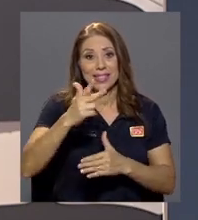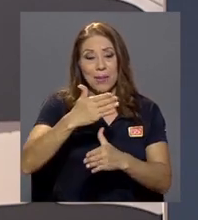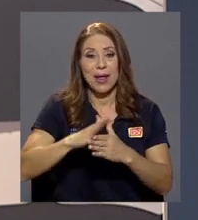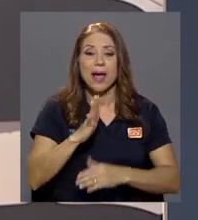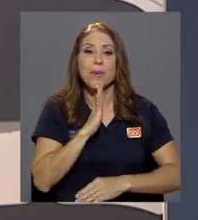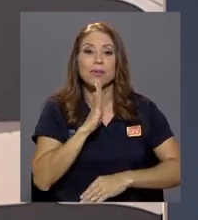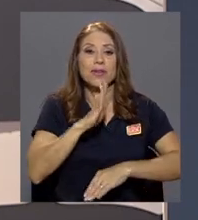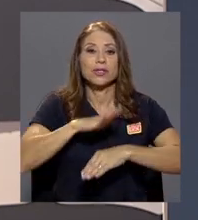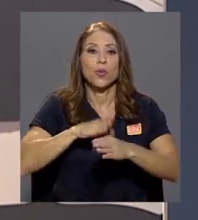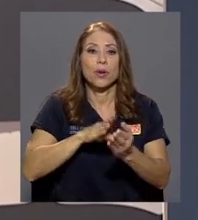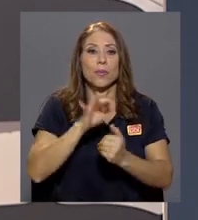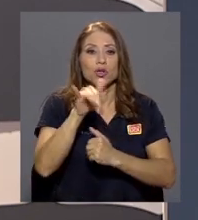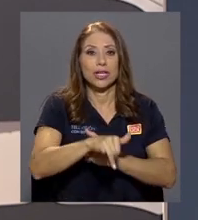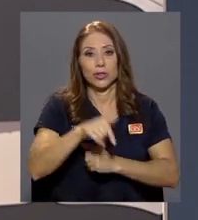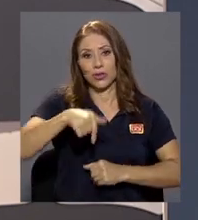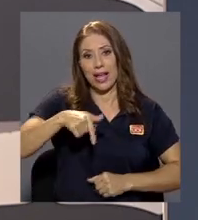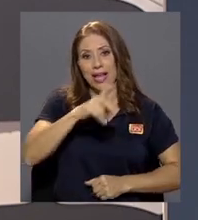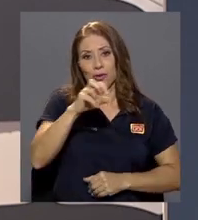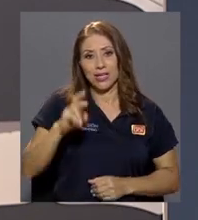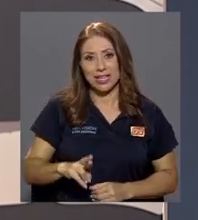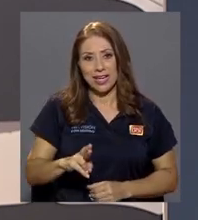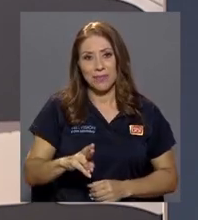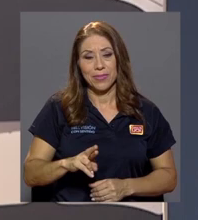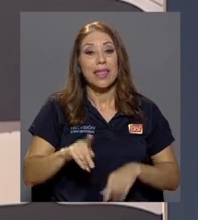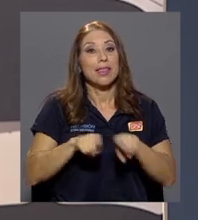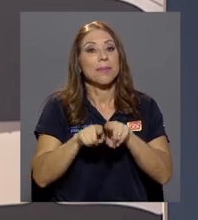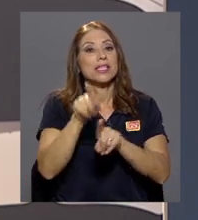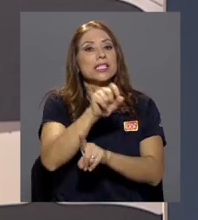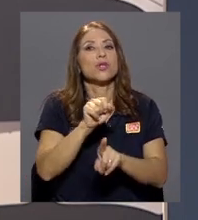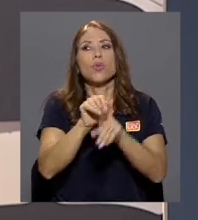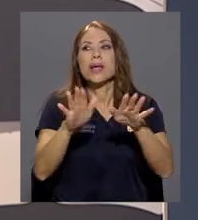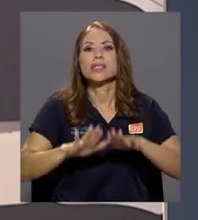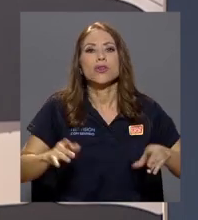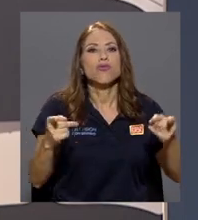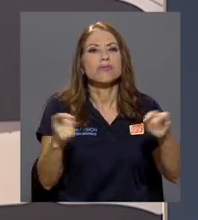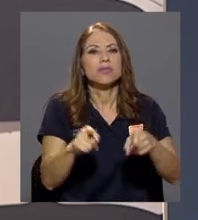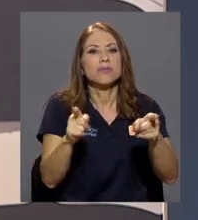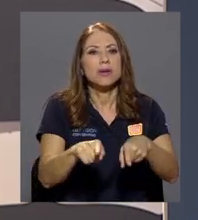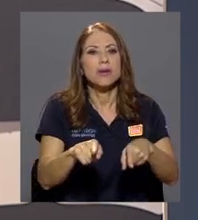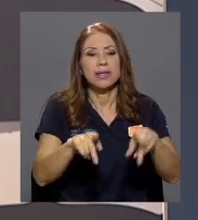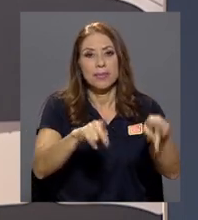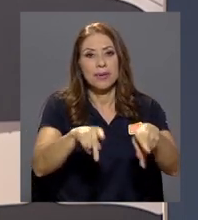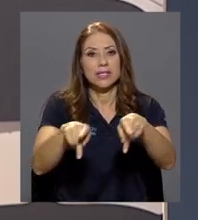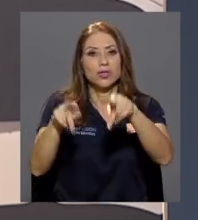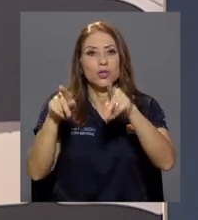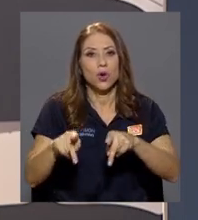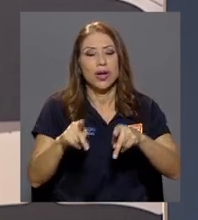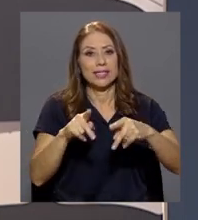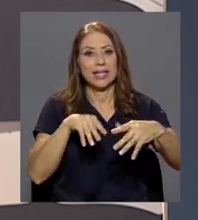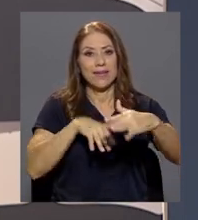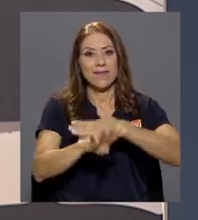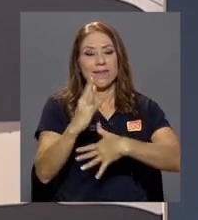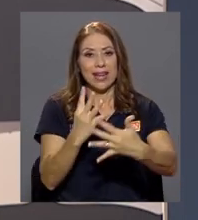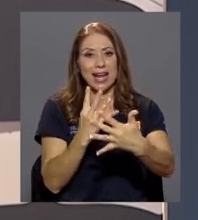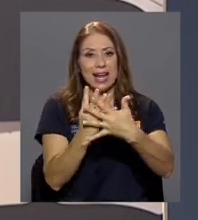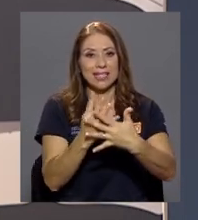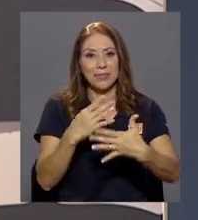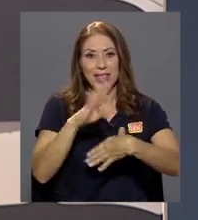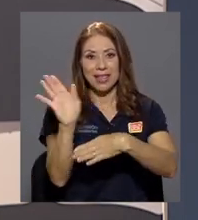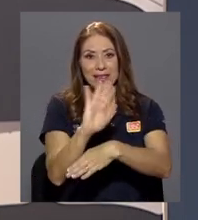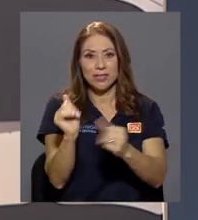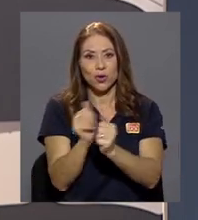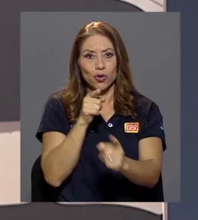tercer bloque a conversar sobre los proyectos que tiene aquí en costa rica y el estado de la situación de casualmente y las personas que viven en la cárcel